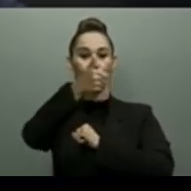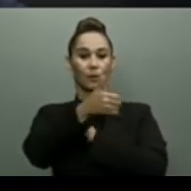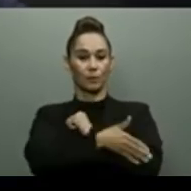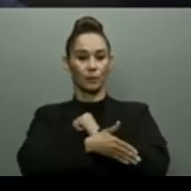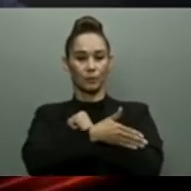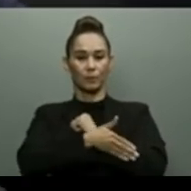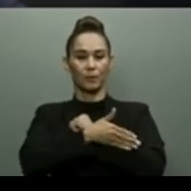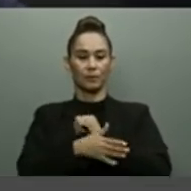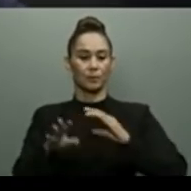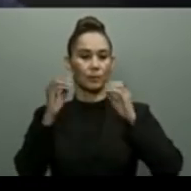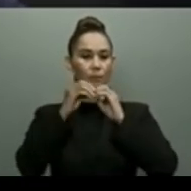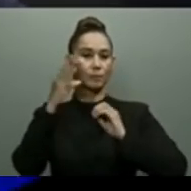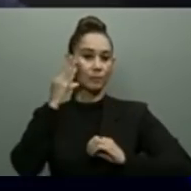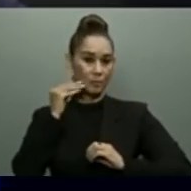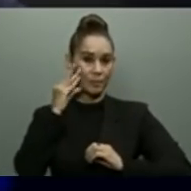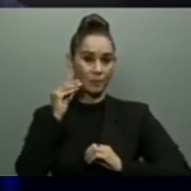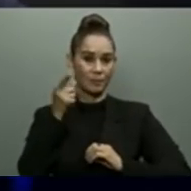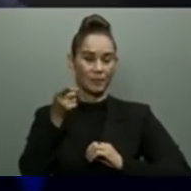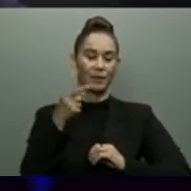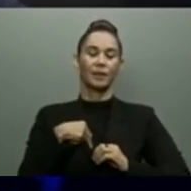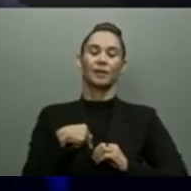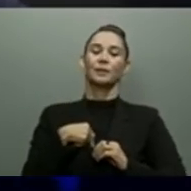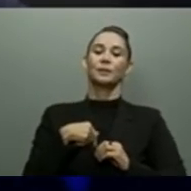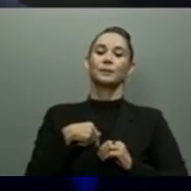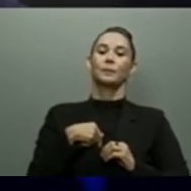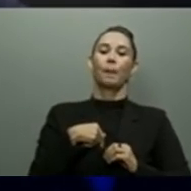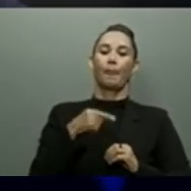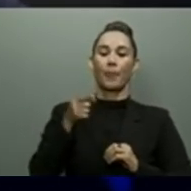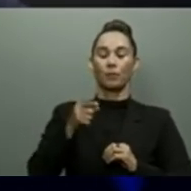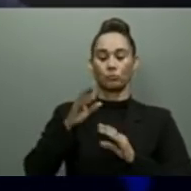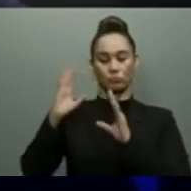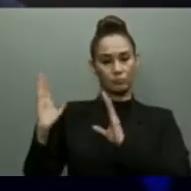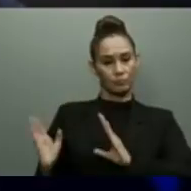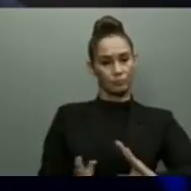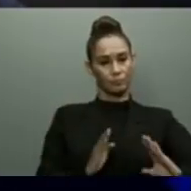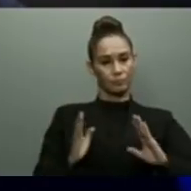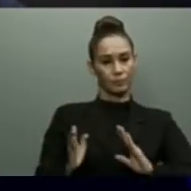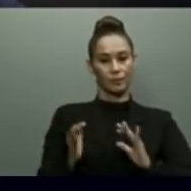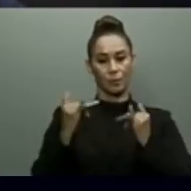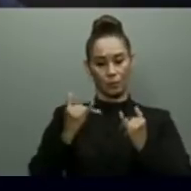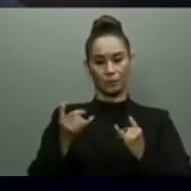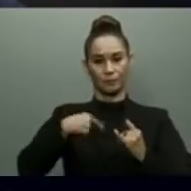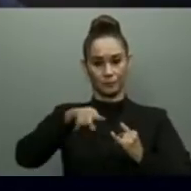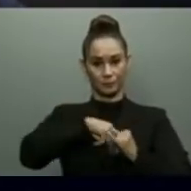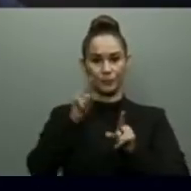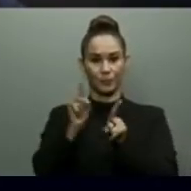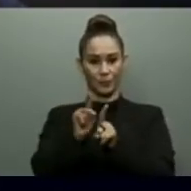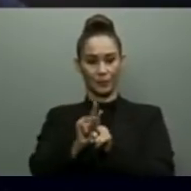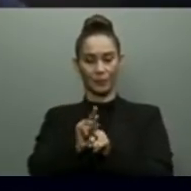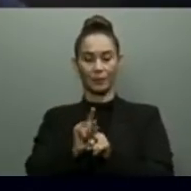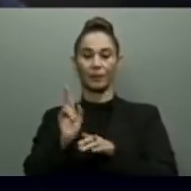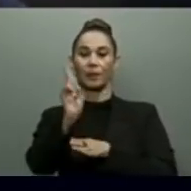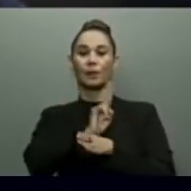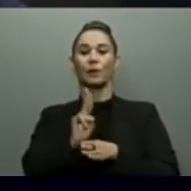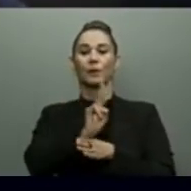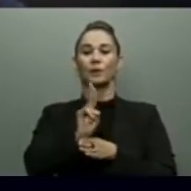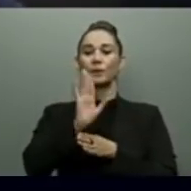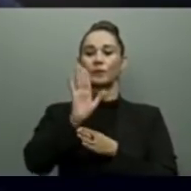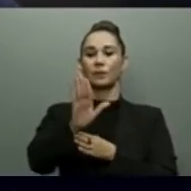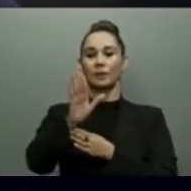con experiencias muy marcadas tienden a organizar, estamos hoy ante ustedes utilizando